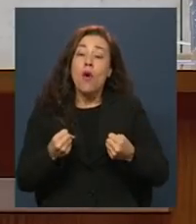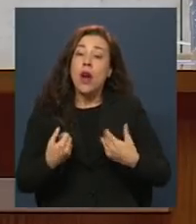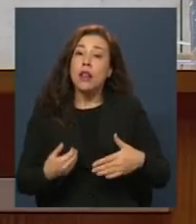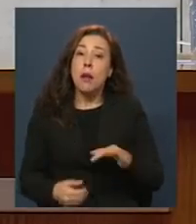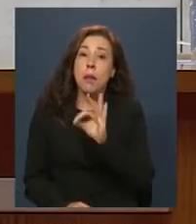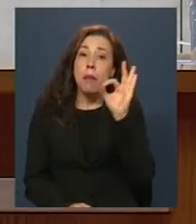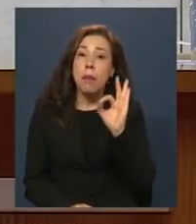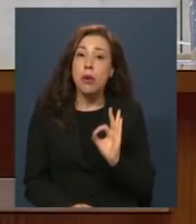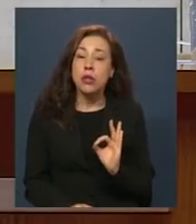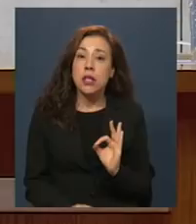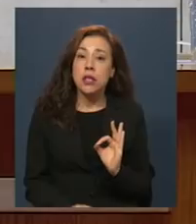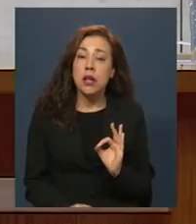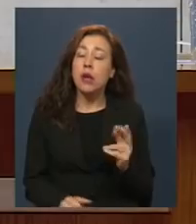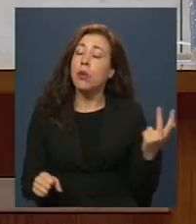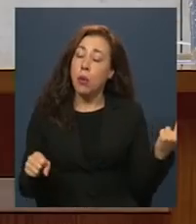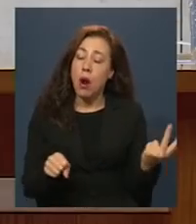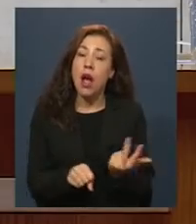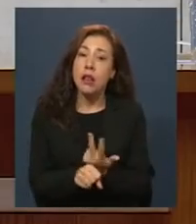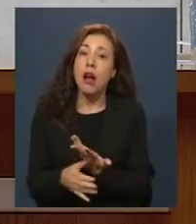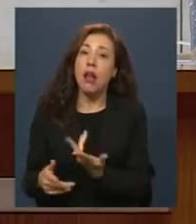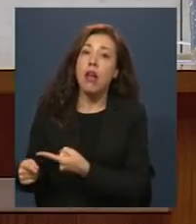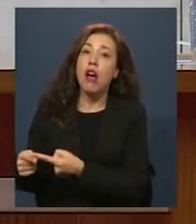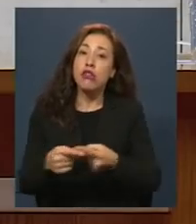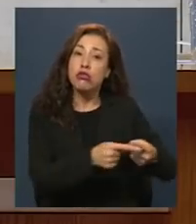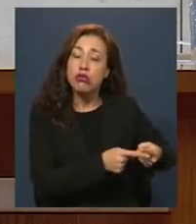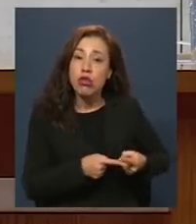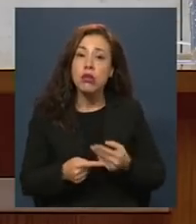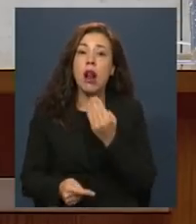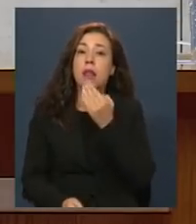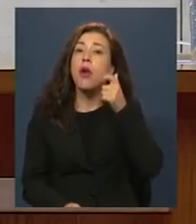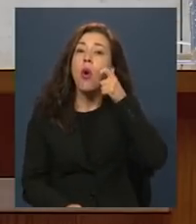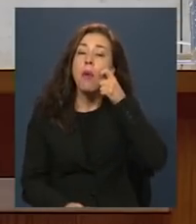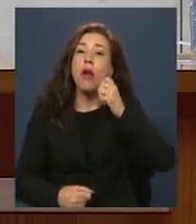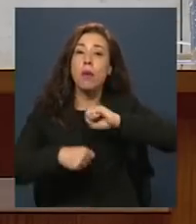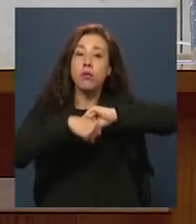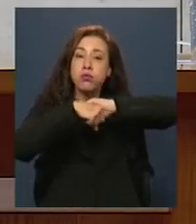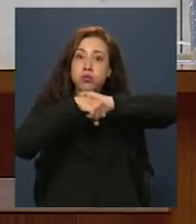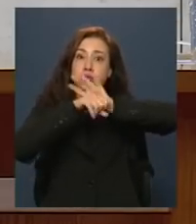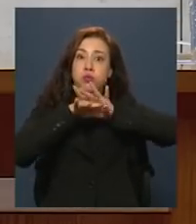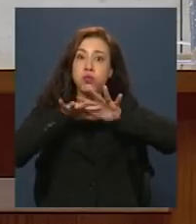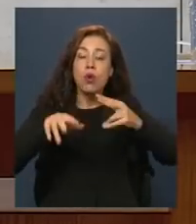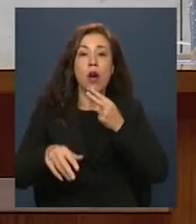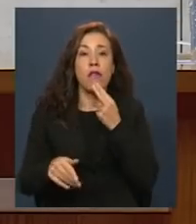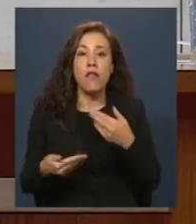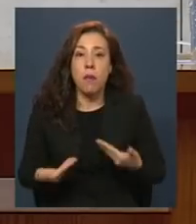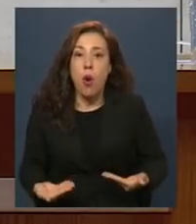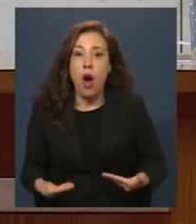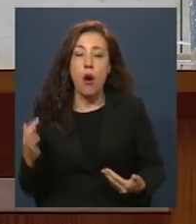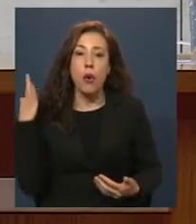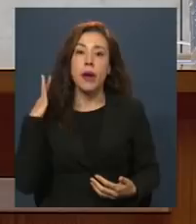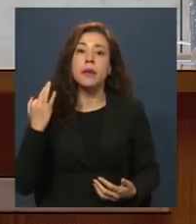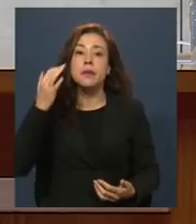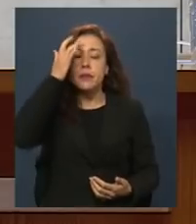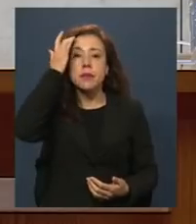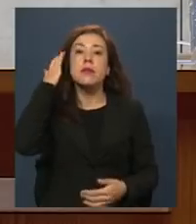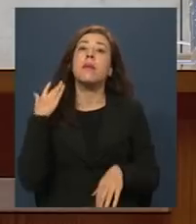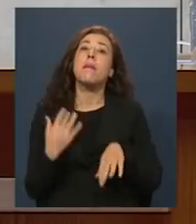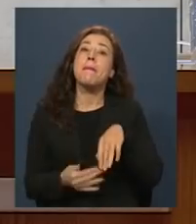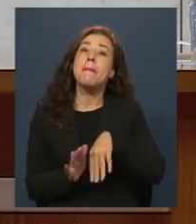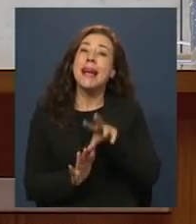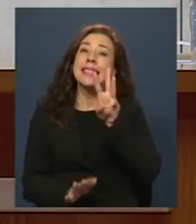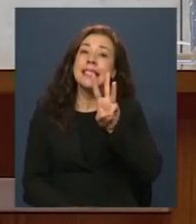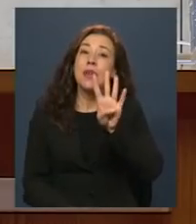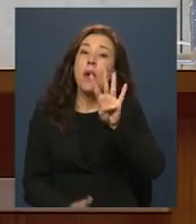estadística de una tragedia social y humana como la pandemia que estamos sufriendo. Más de